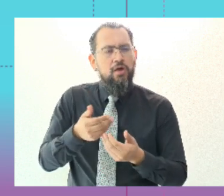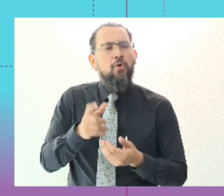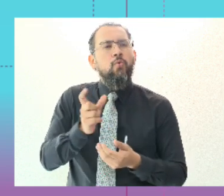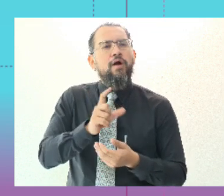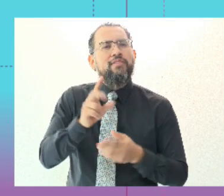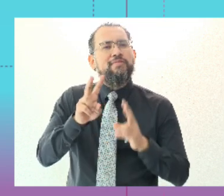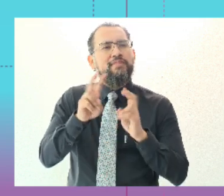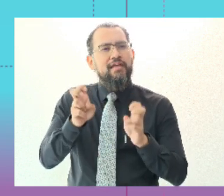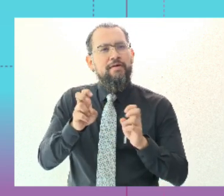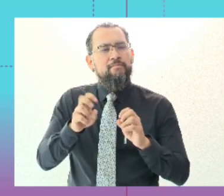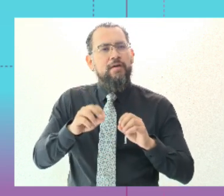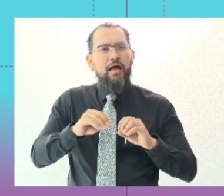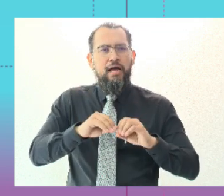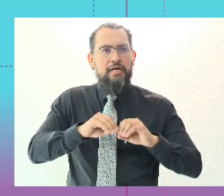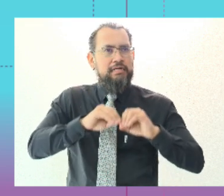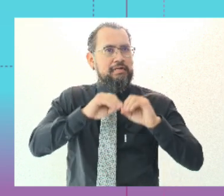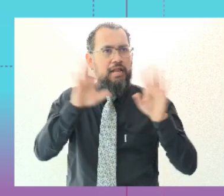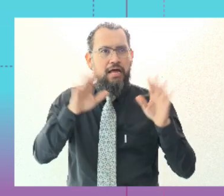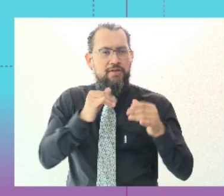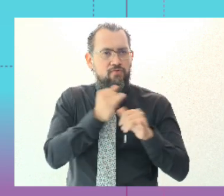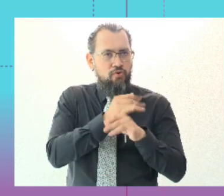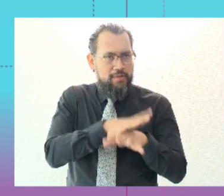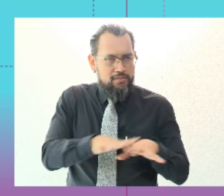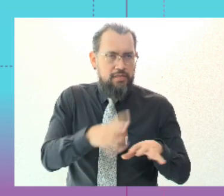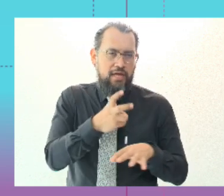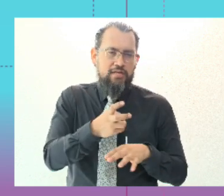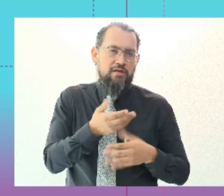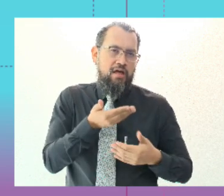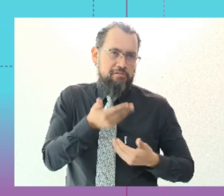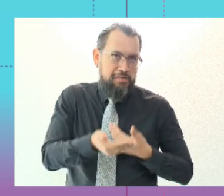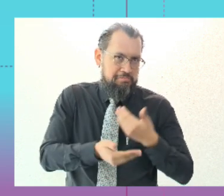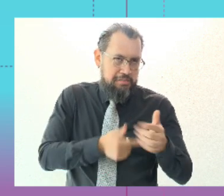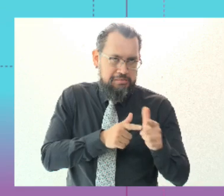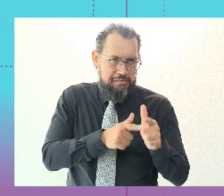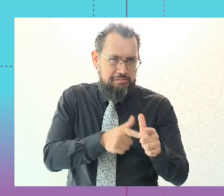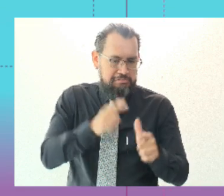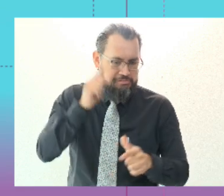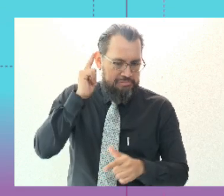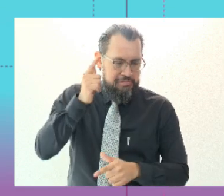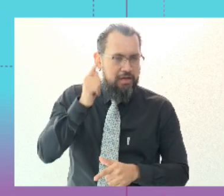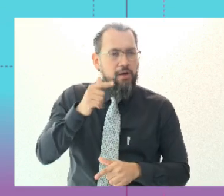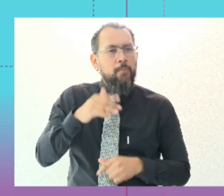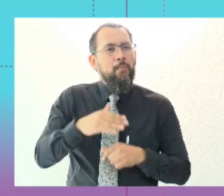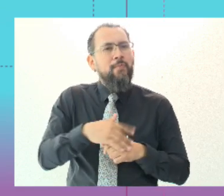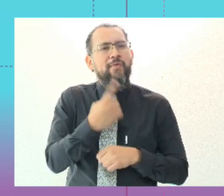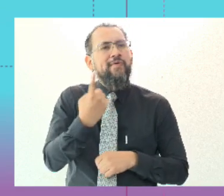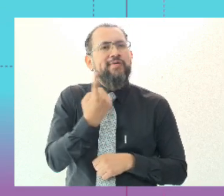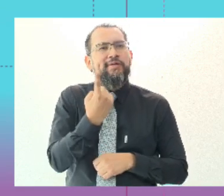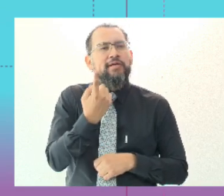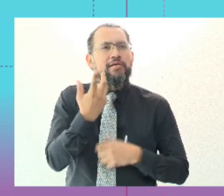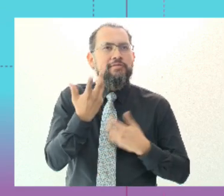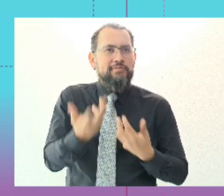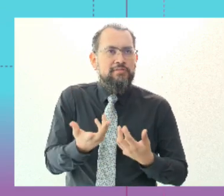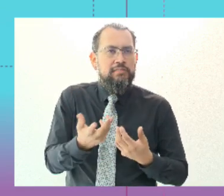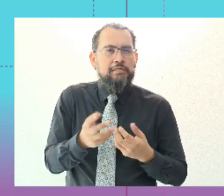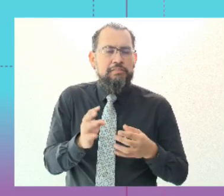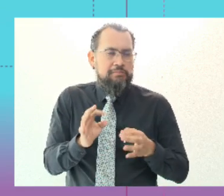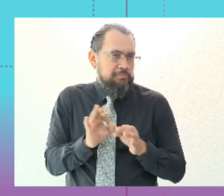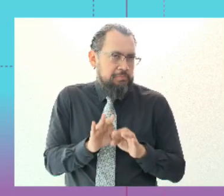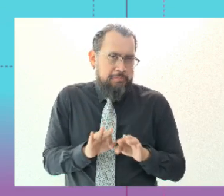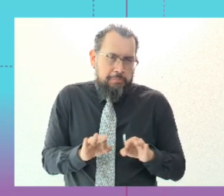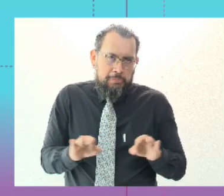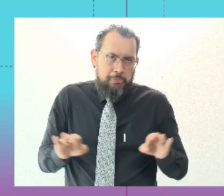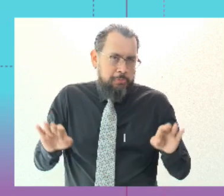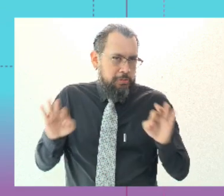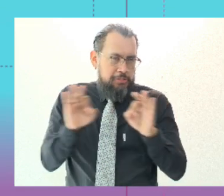tema de transparencia recobró fuerza. Esperemos que esta fuerza continúe, porque son elementos que nos permitirán tanto a